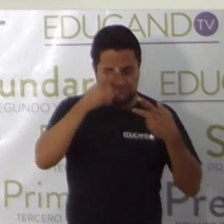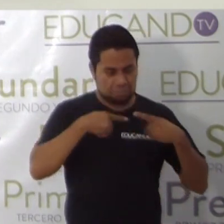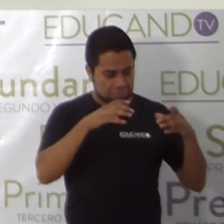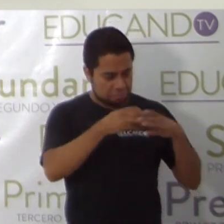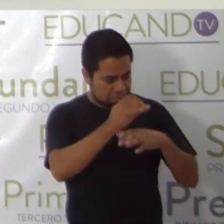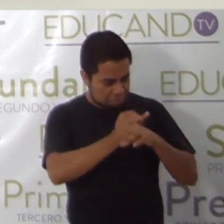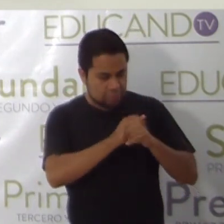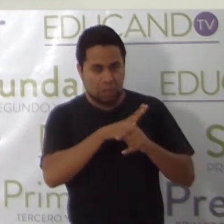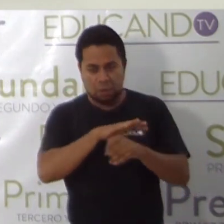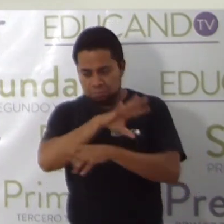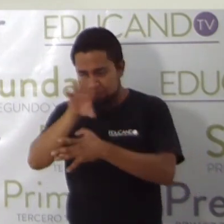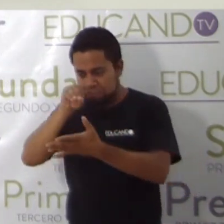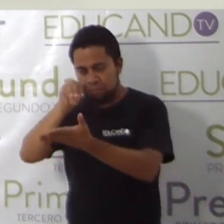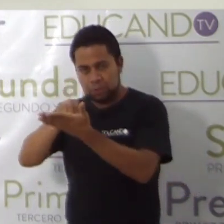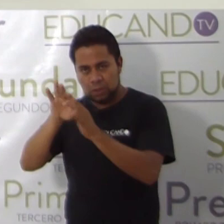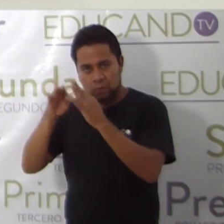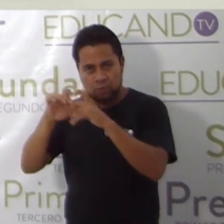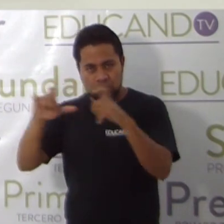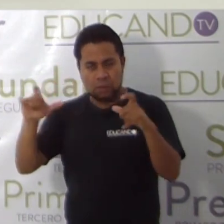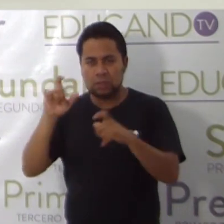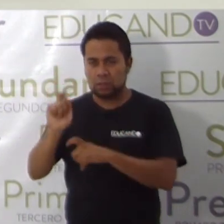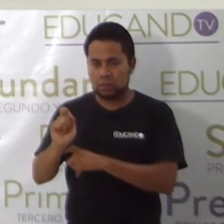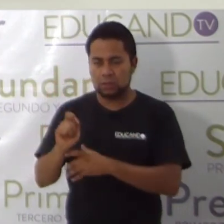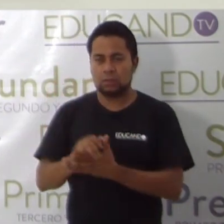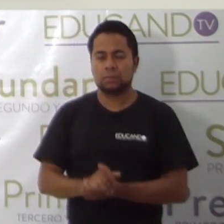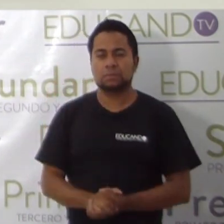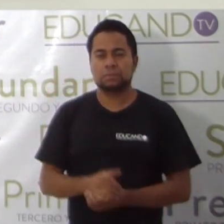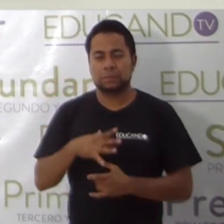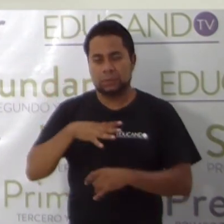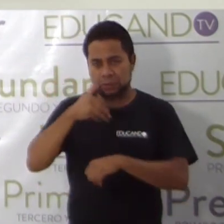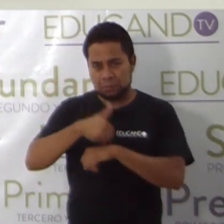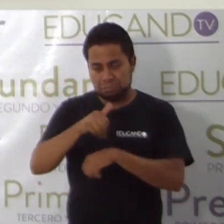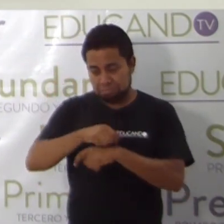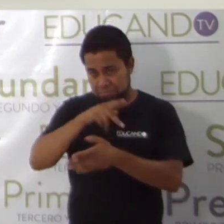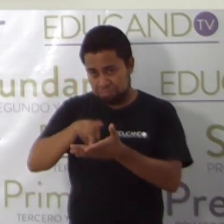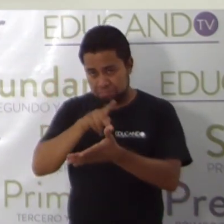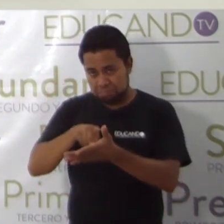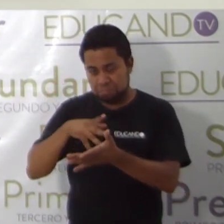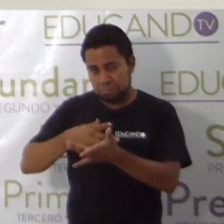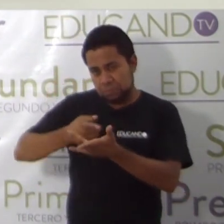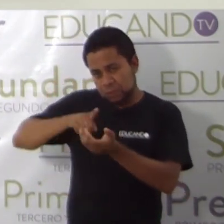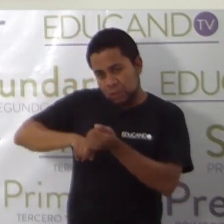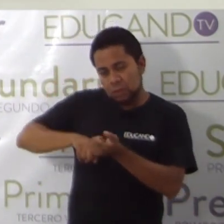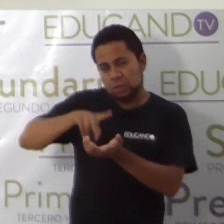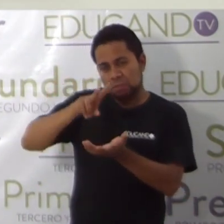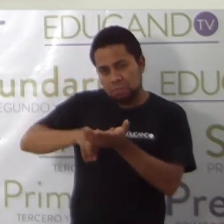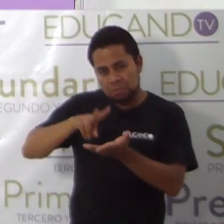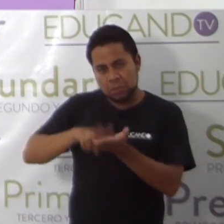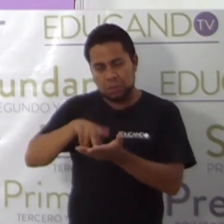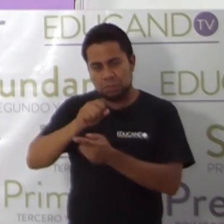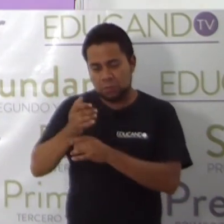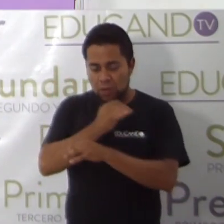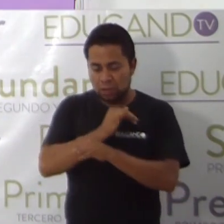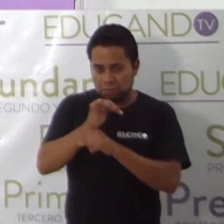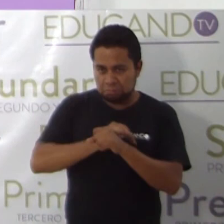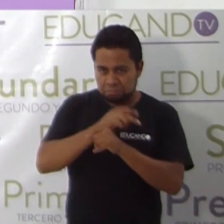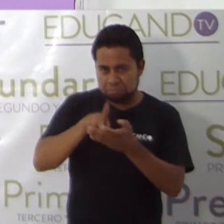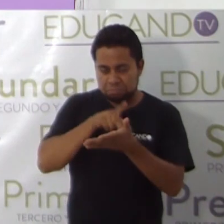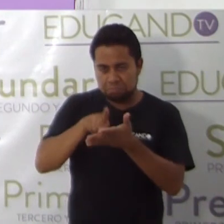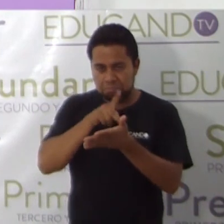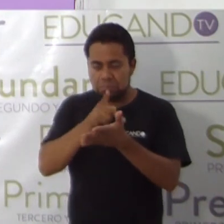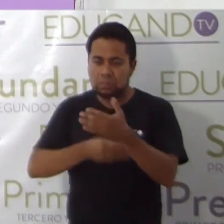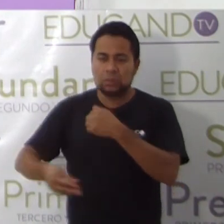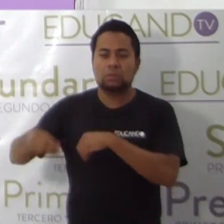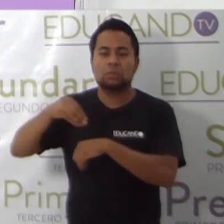población. Entonces, frecuencia absoluta es el número de veces que aparece un valor determinado en un estudio estadístico y se